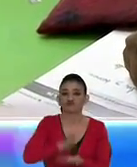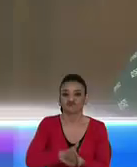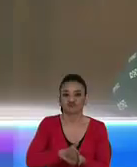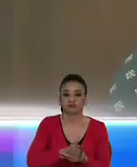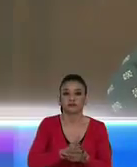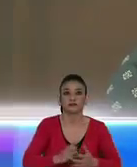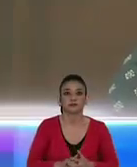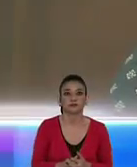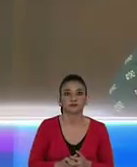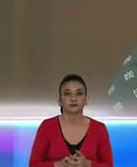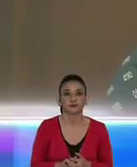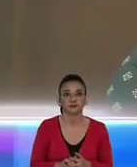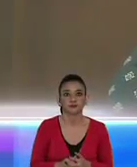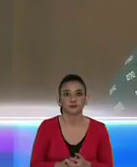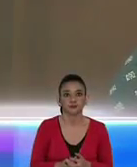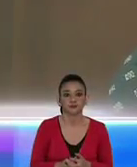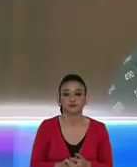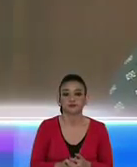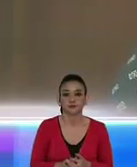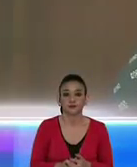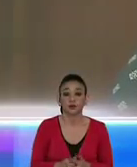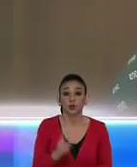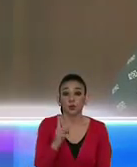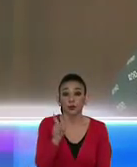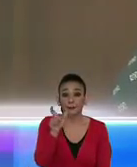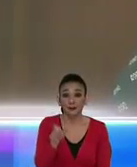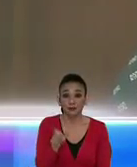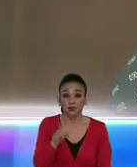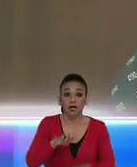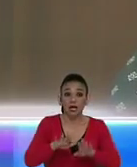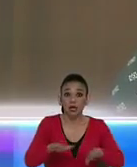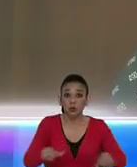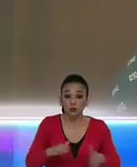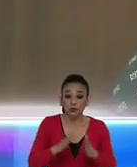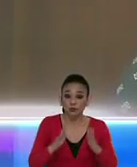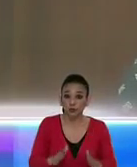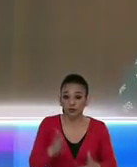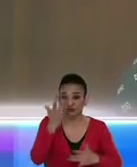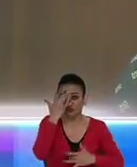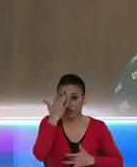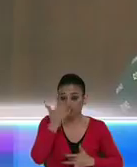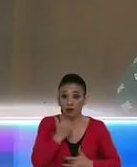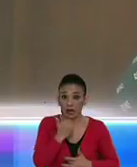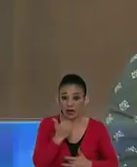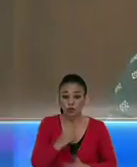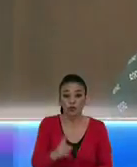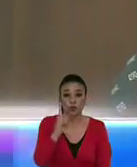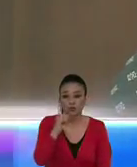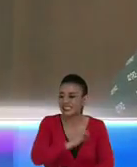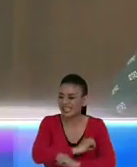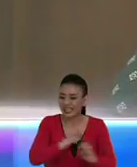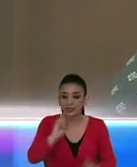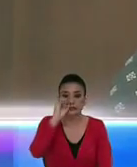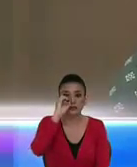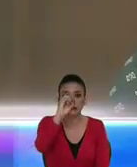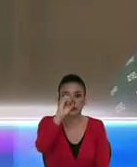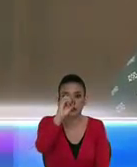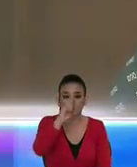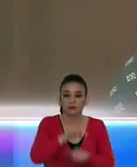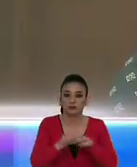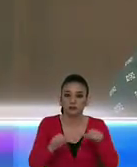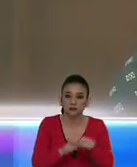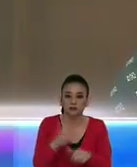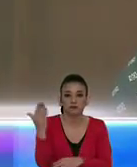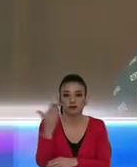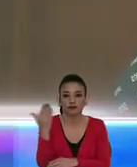hay ni un solo caso de coronavirus declarado en el ámbito educativo, ni uno, ni a nivel administrativo, docente o